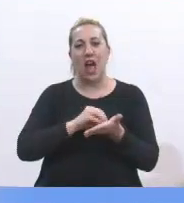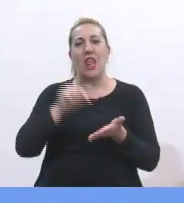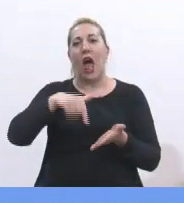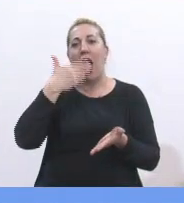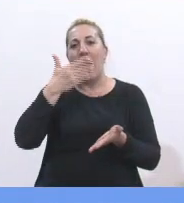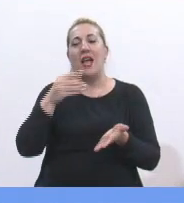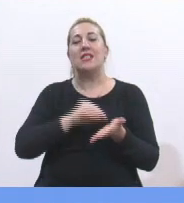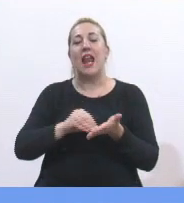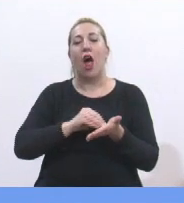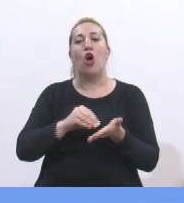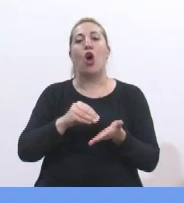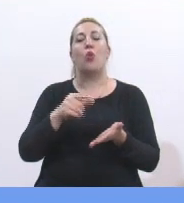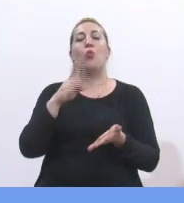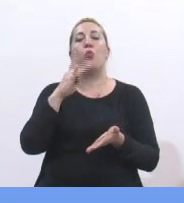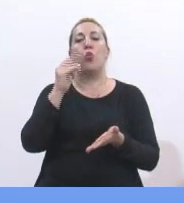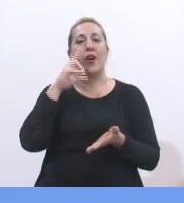para bullrich